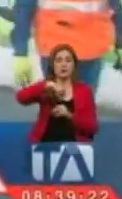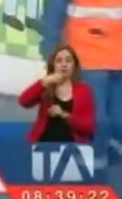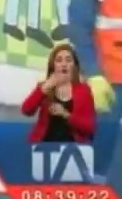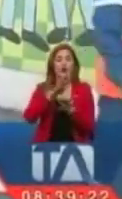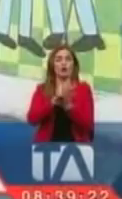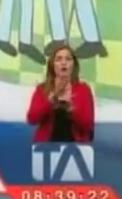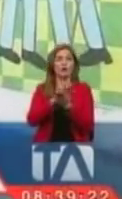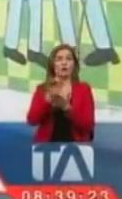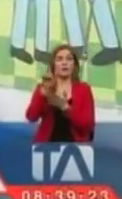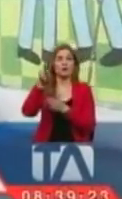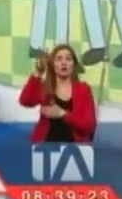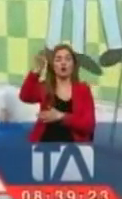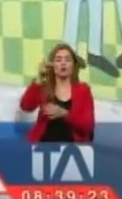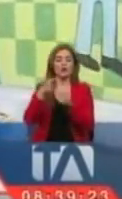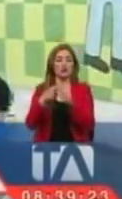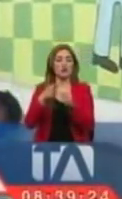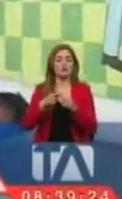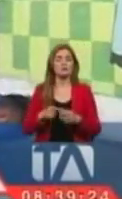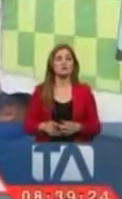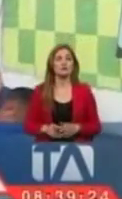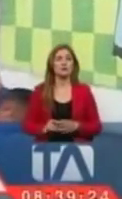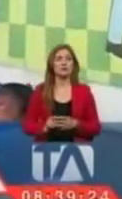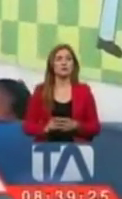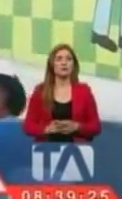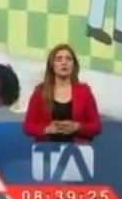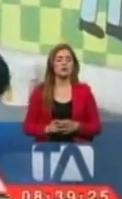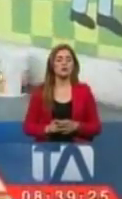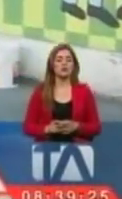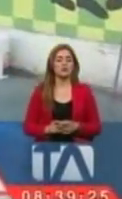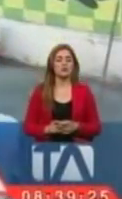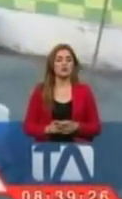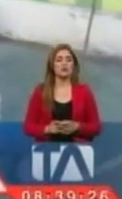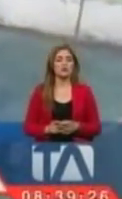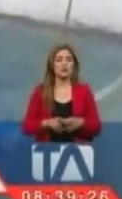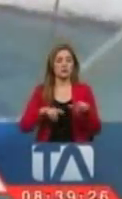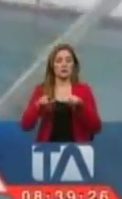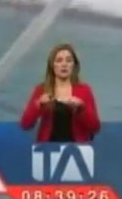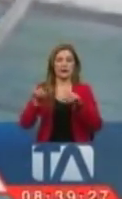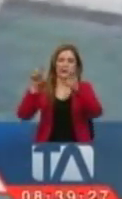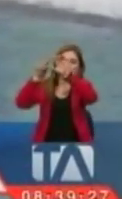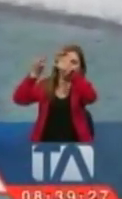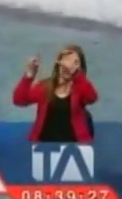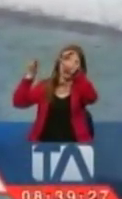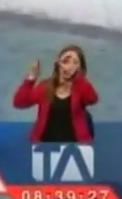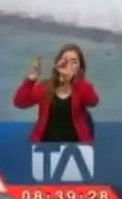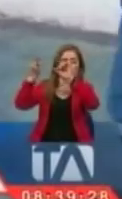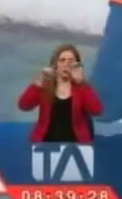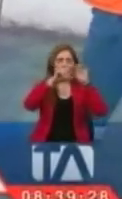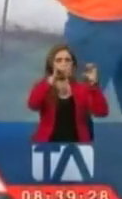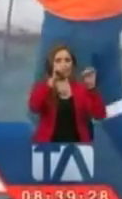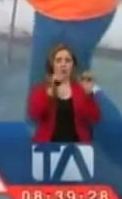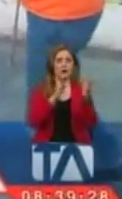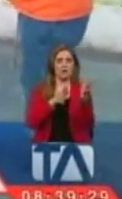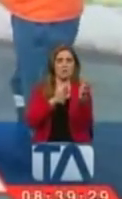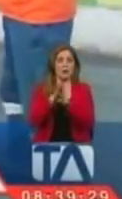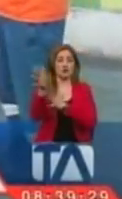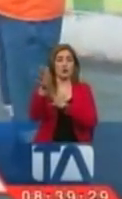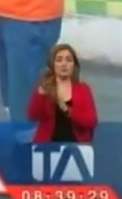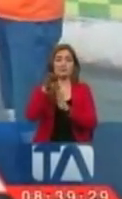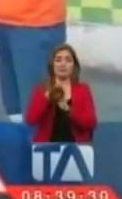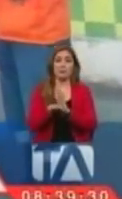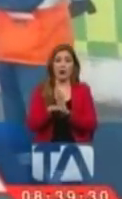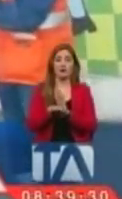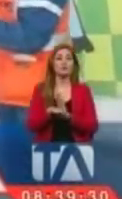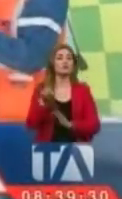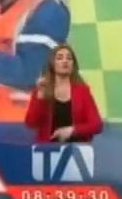llona en el norte de quito donde al momento se realiza y se coloca la señalización de límites de velocidad es decir